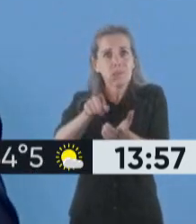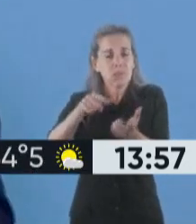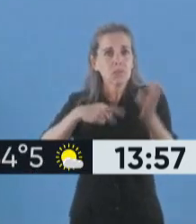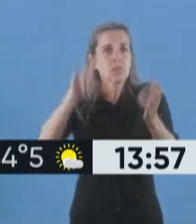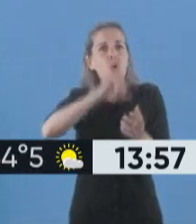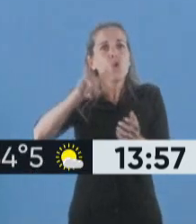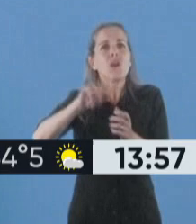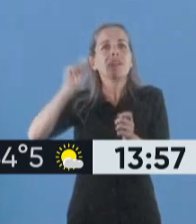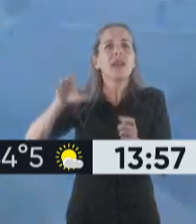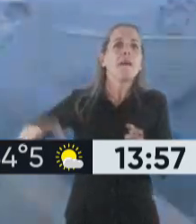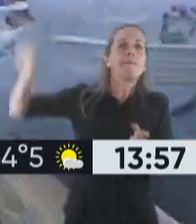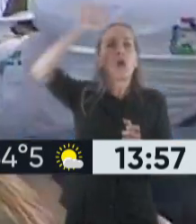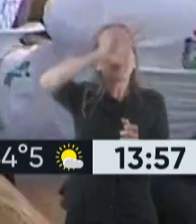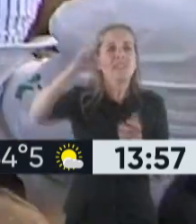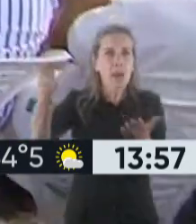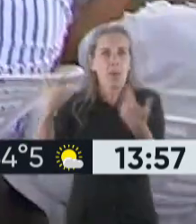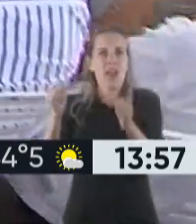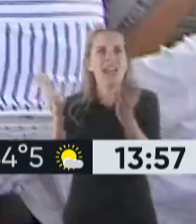hijos?